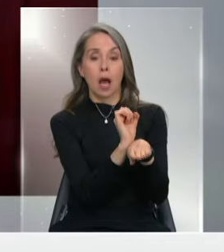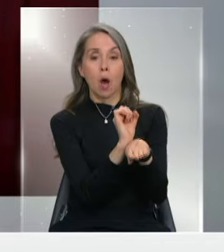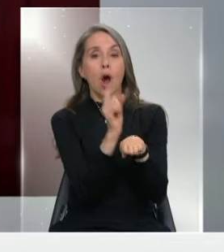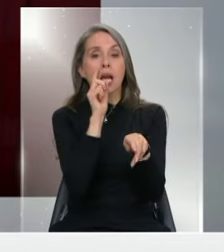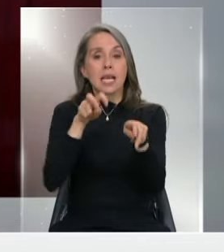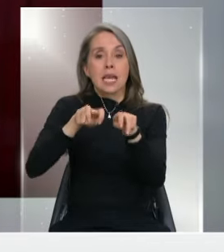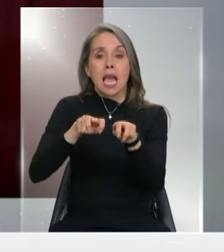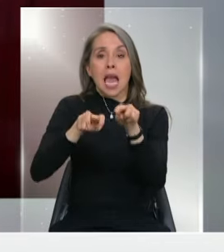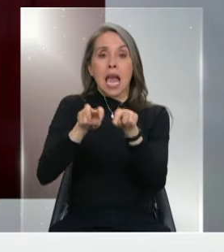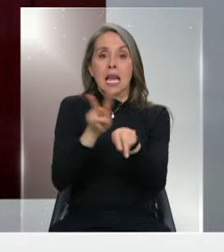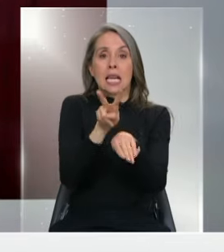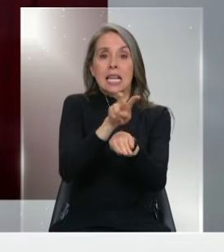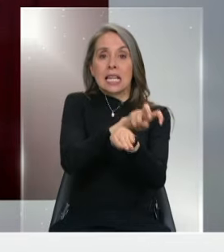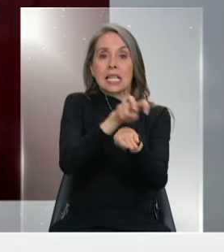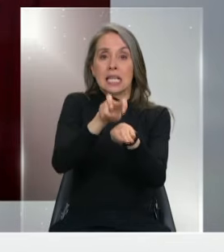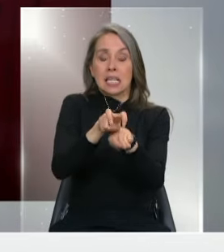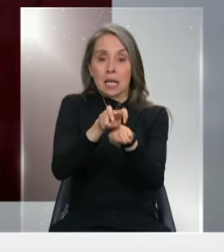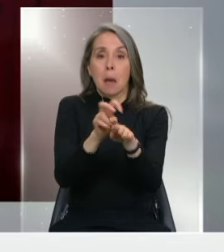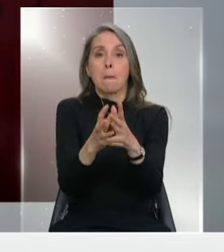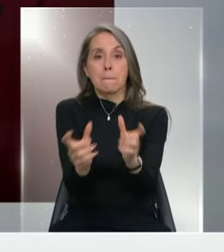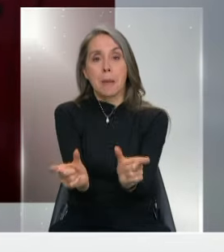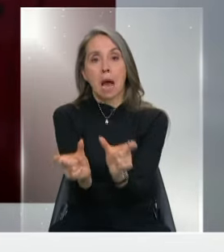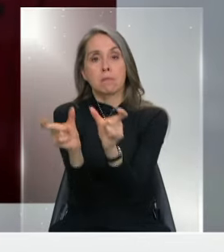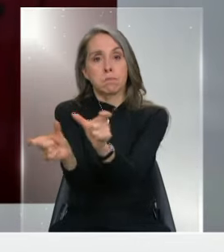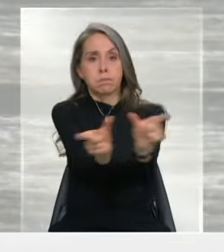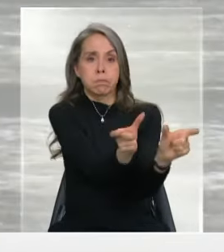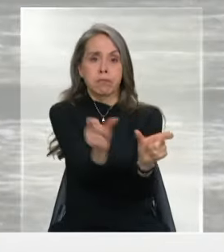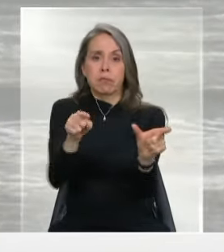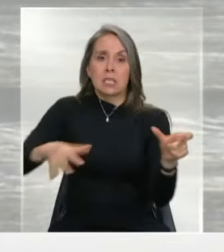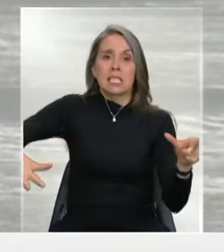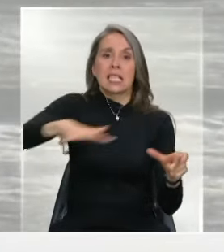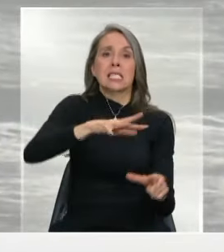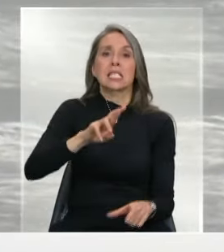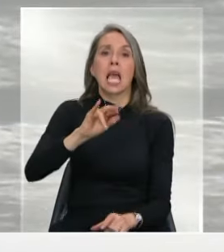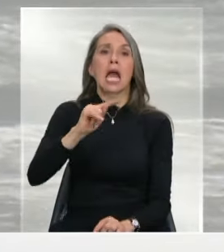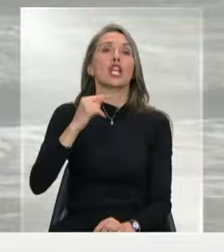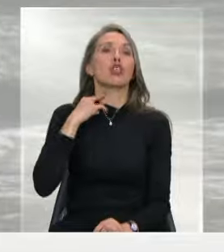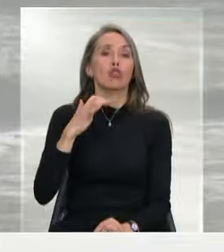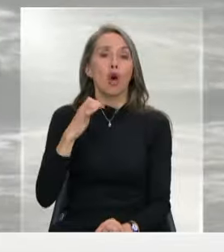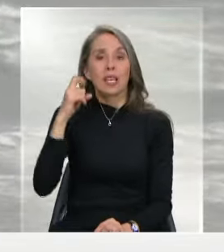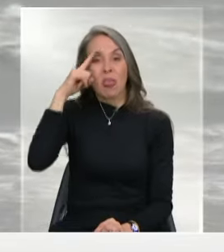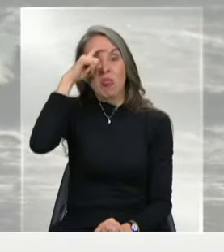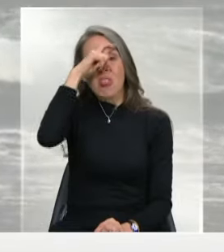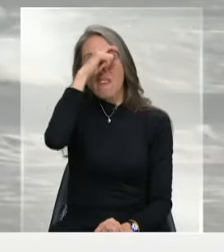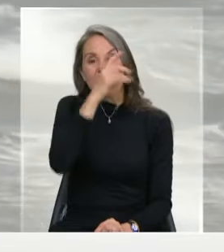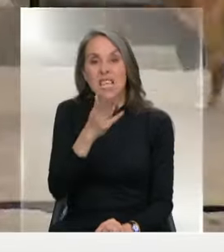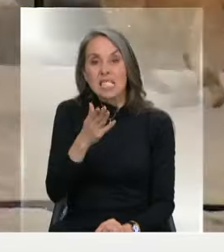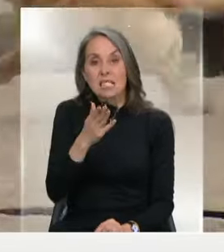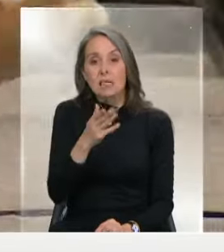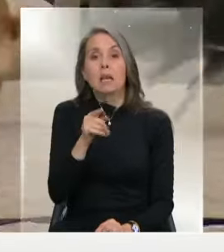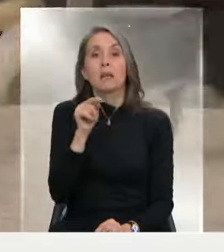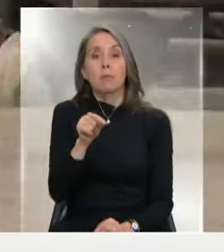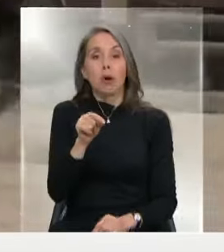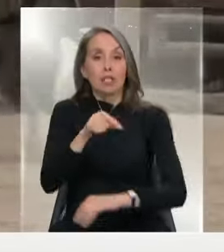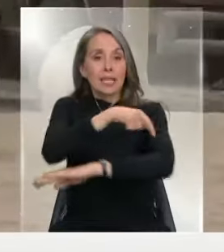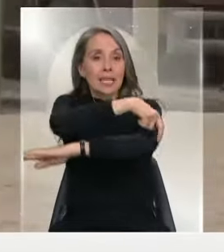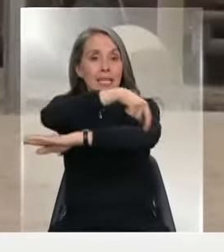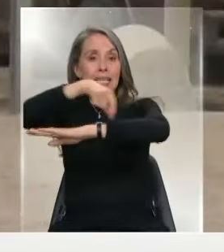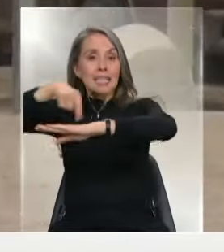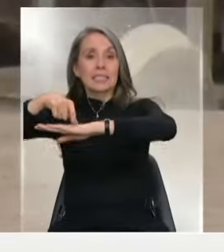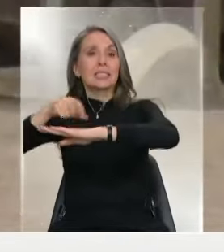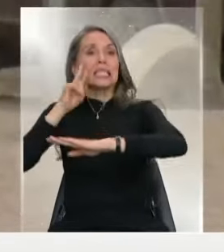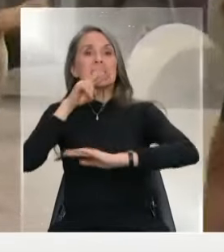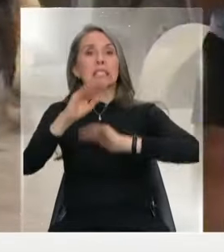lo acompaña. Además, anuncian una mayor fiscalización en la zona, un hecho que tendría una dificultad, ya que en específico ese sector no